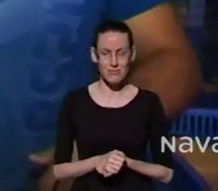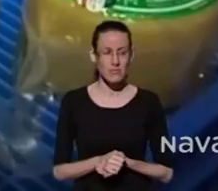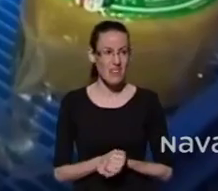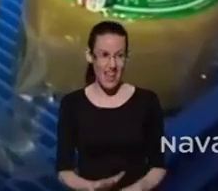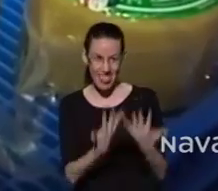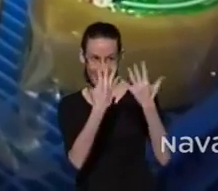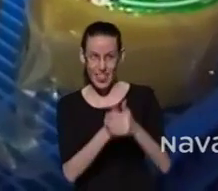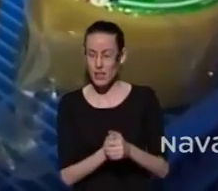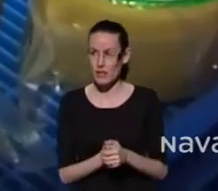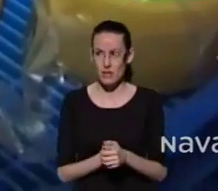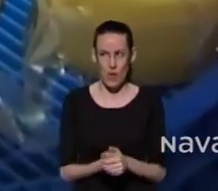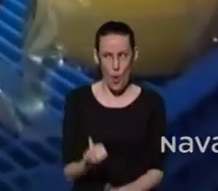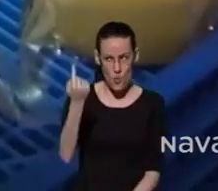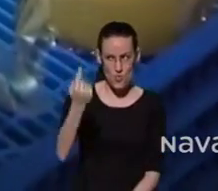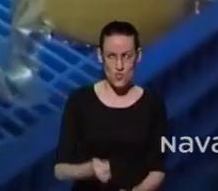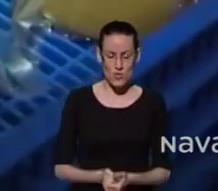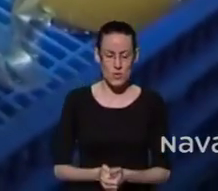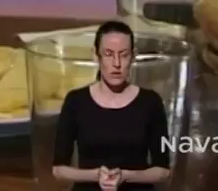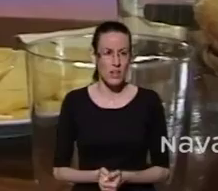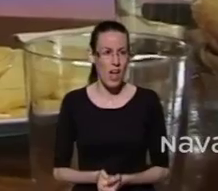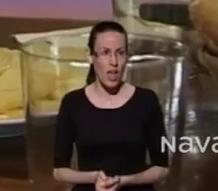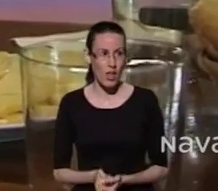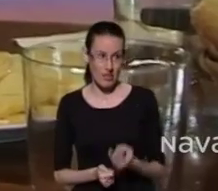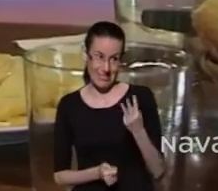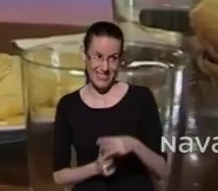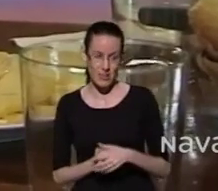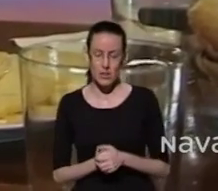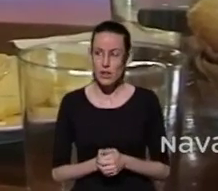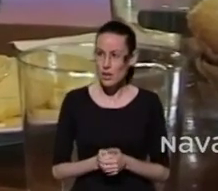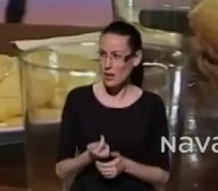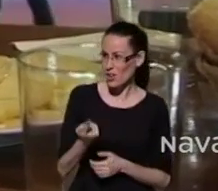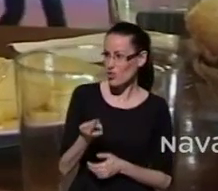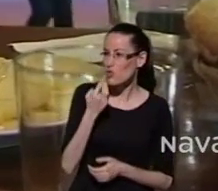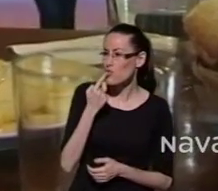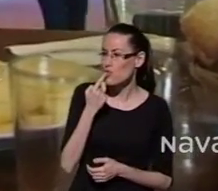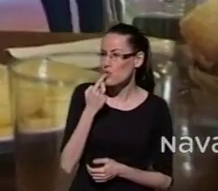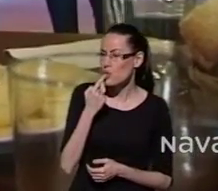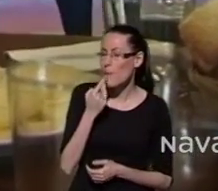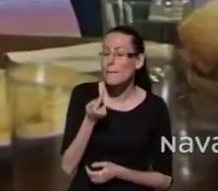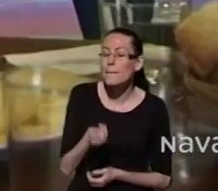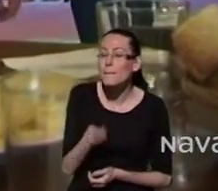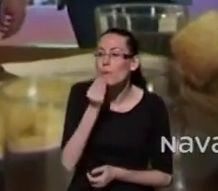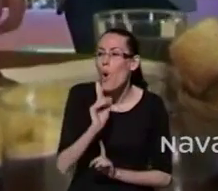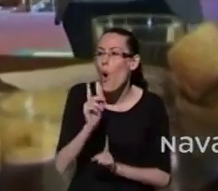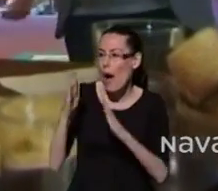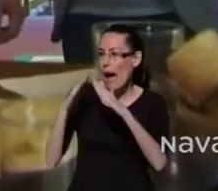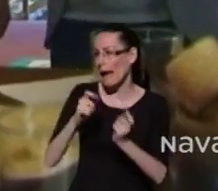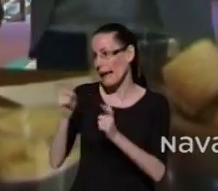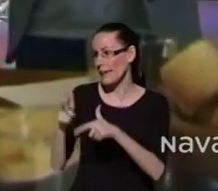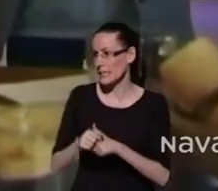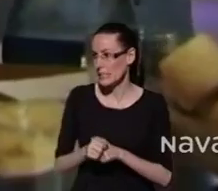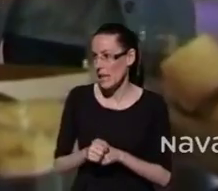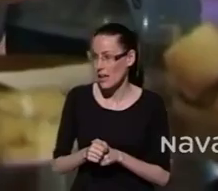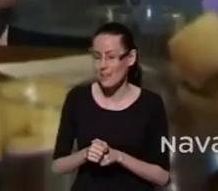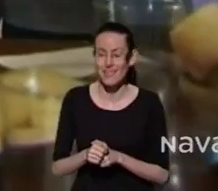¿10? No, uno. Igual me llevo 3, ¿vale? 3, pero sí. ¿Tú son para catar o igual te lo llevas tú para casa luego? No. Porque... Vaya manjar que nos